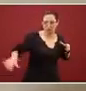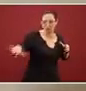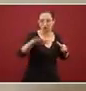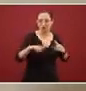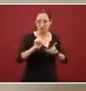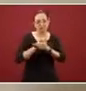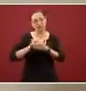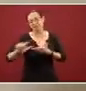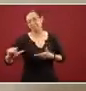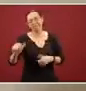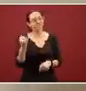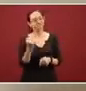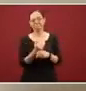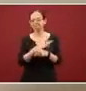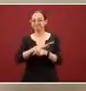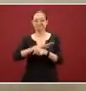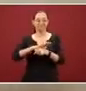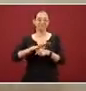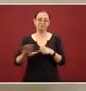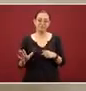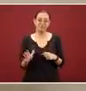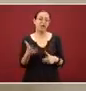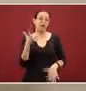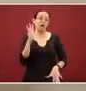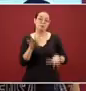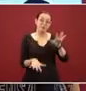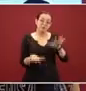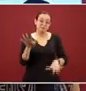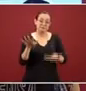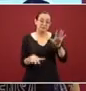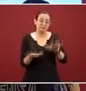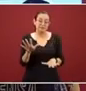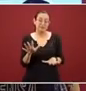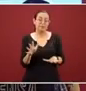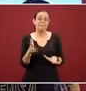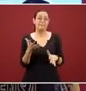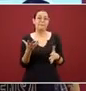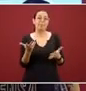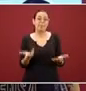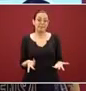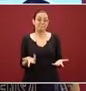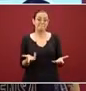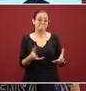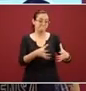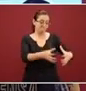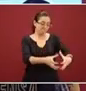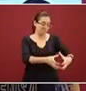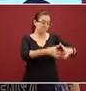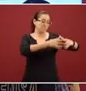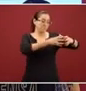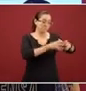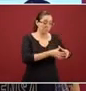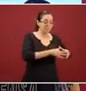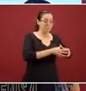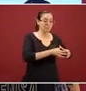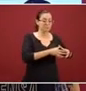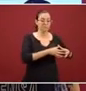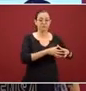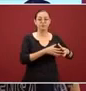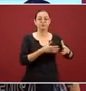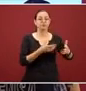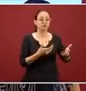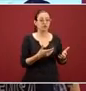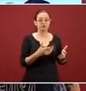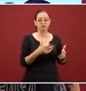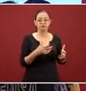por eso es que algunas medidas de contención que son visibles a la audiencia pública, son